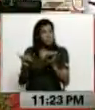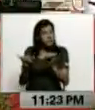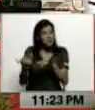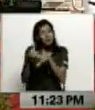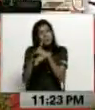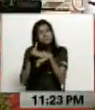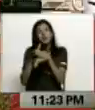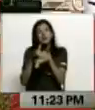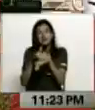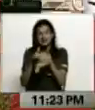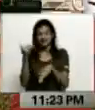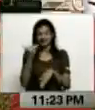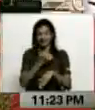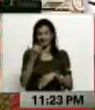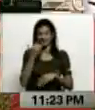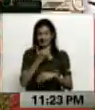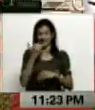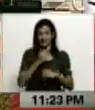se